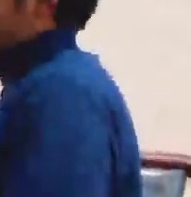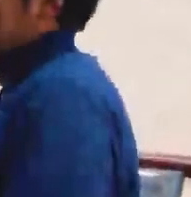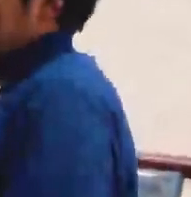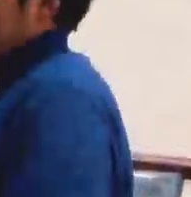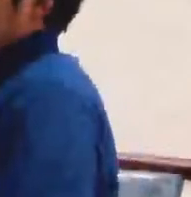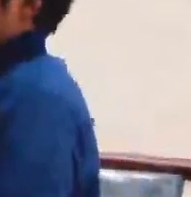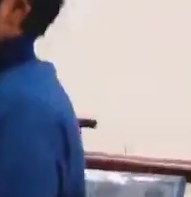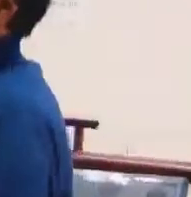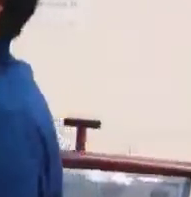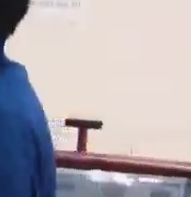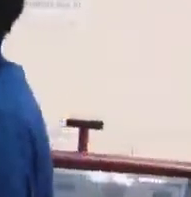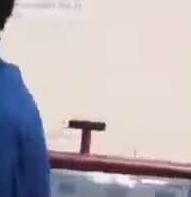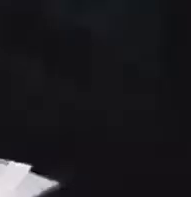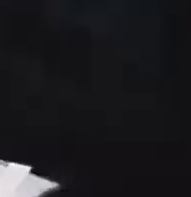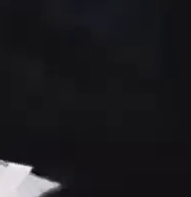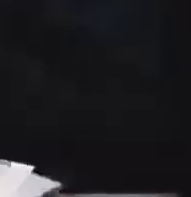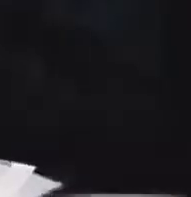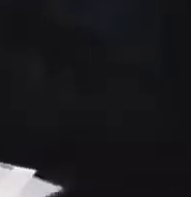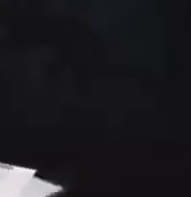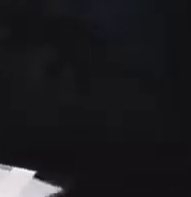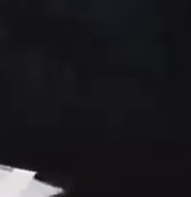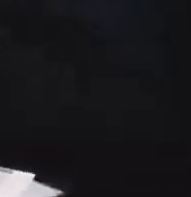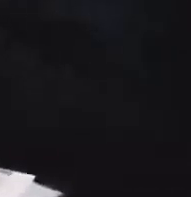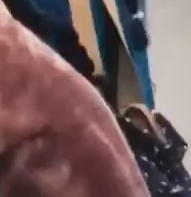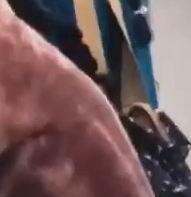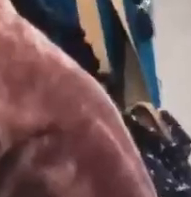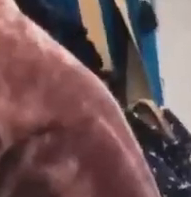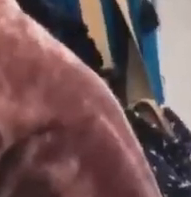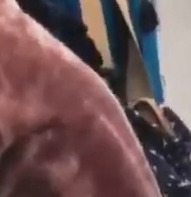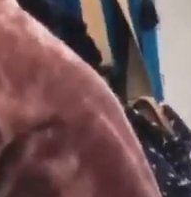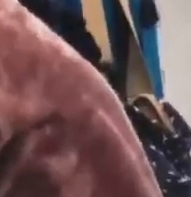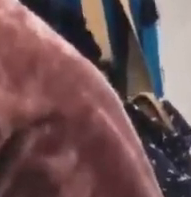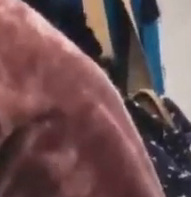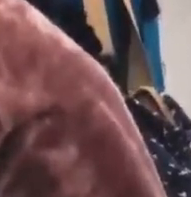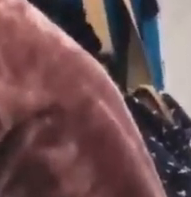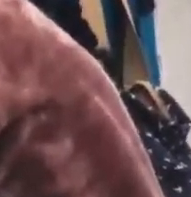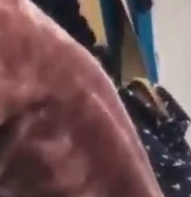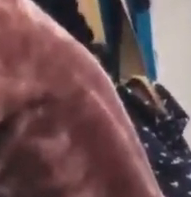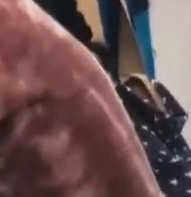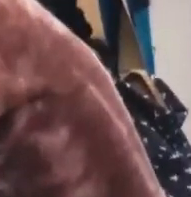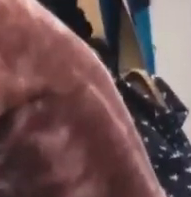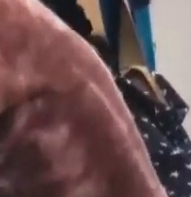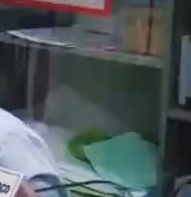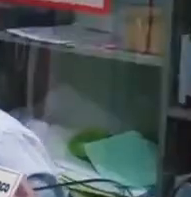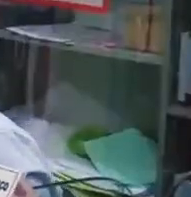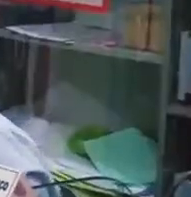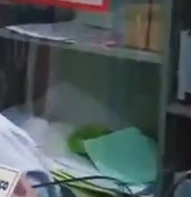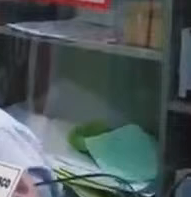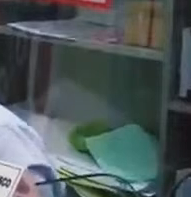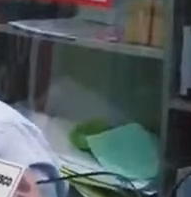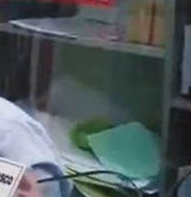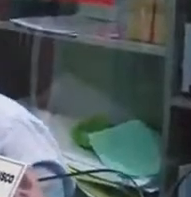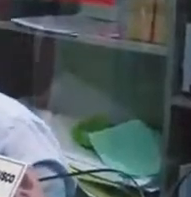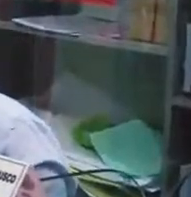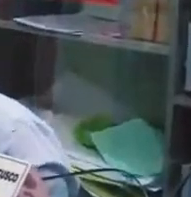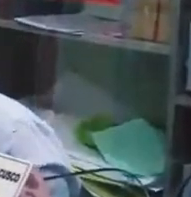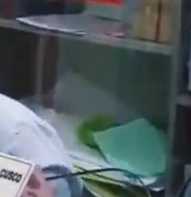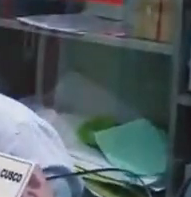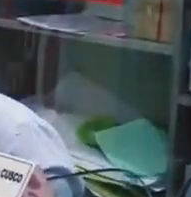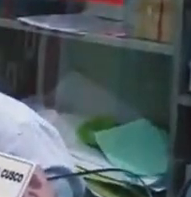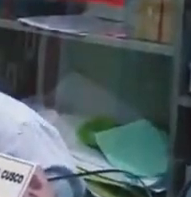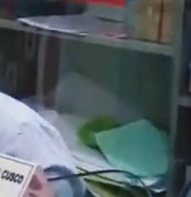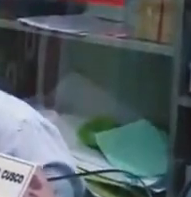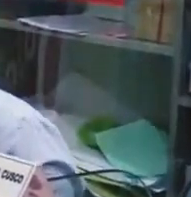nuestras oficinas de Pampa del Castillo, número 126, de lunes a viernes, de 8 de la mañana a 1 de la tarde y de 2